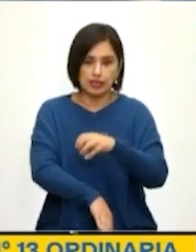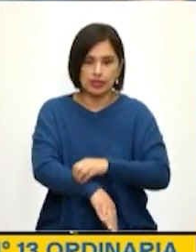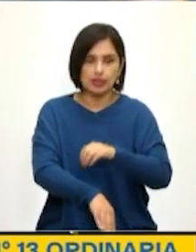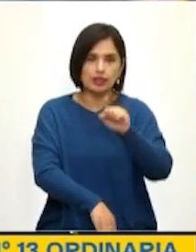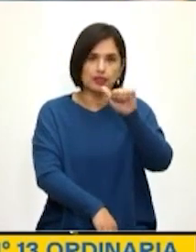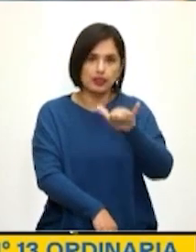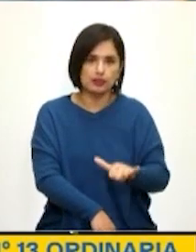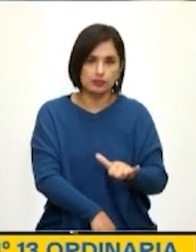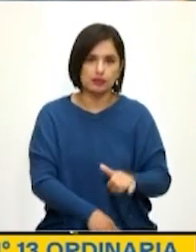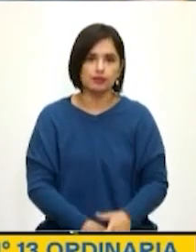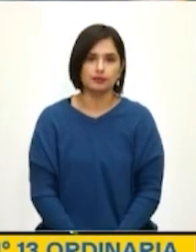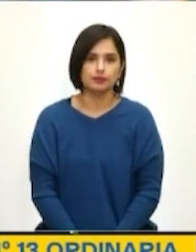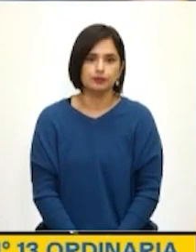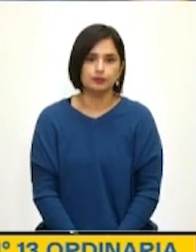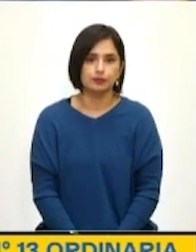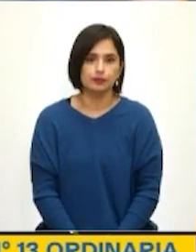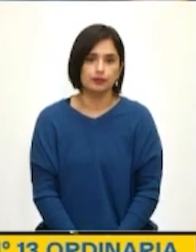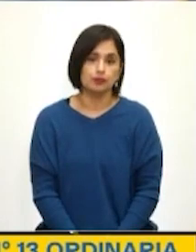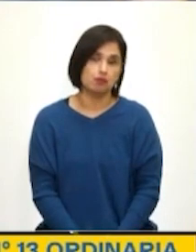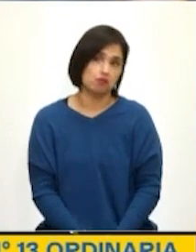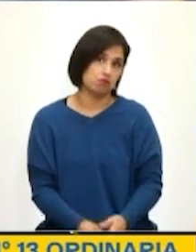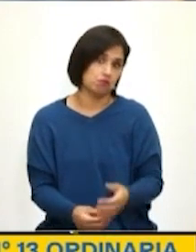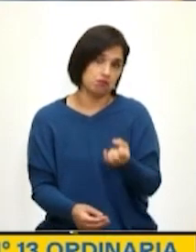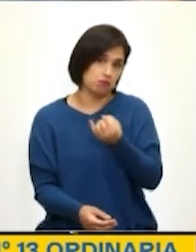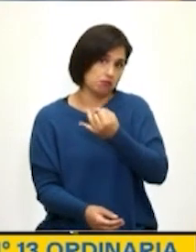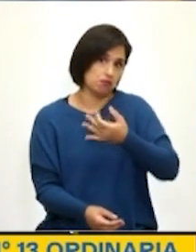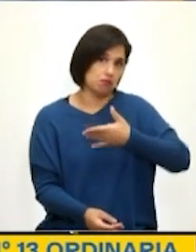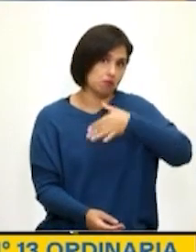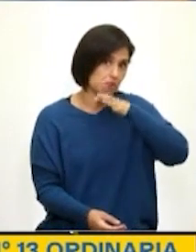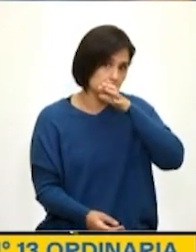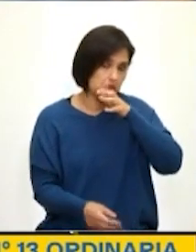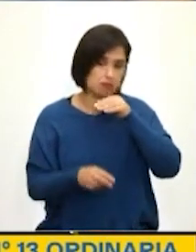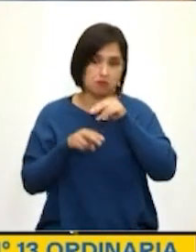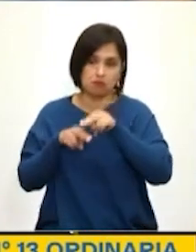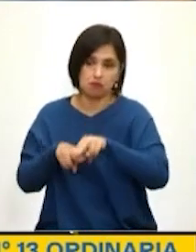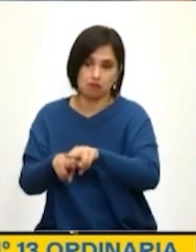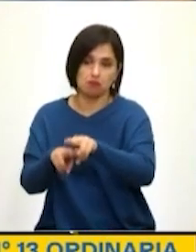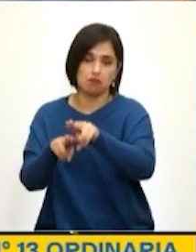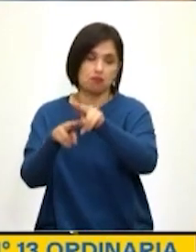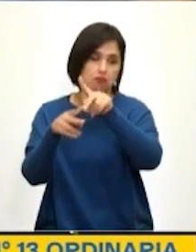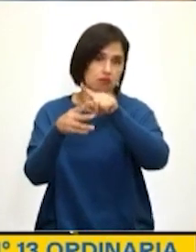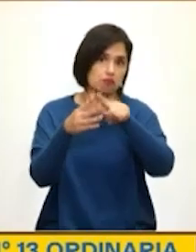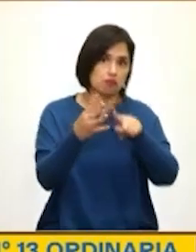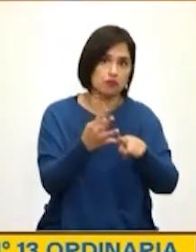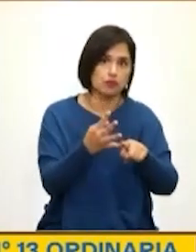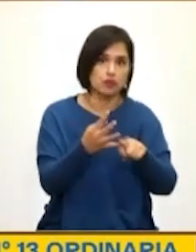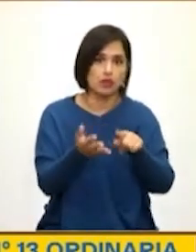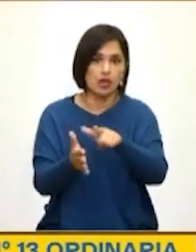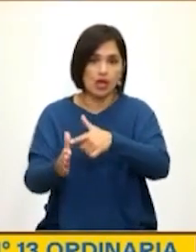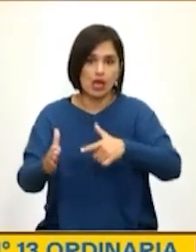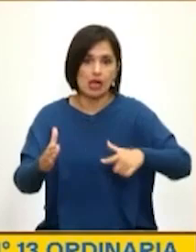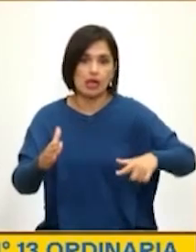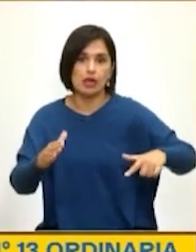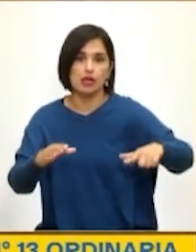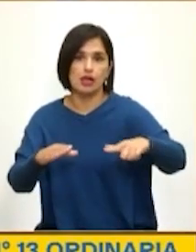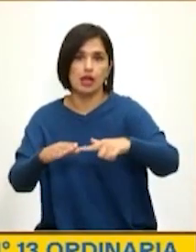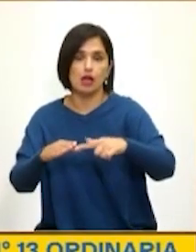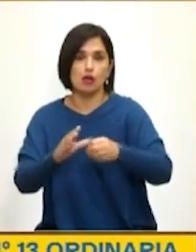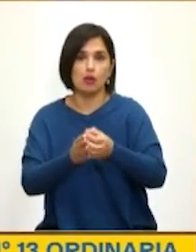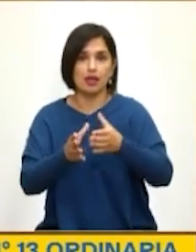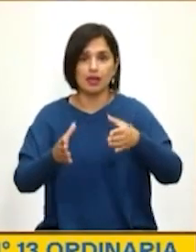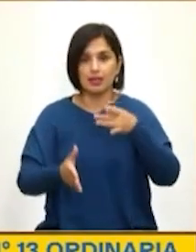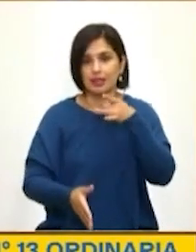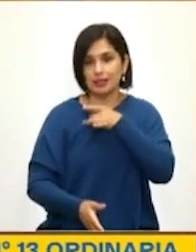curiosamente a pesar de la cantidad de aguas que tenemos los ríos cursos tenemos el lago más grande de